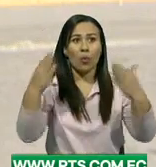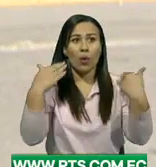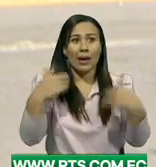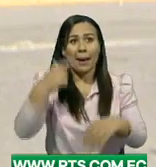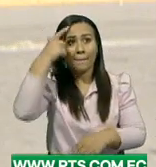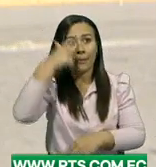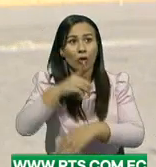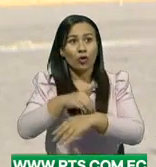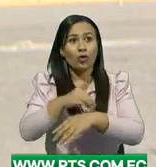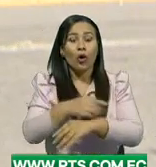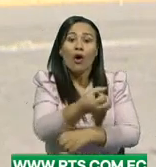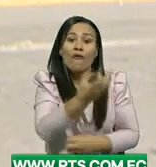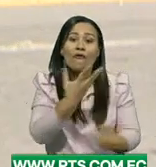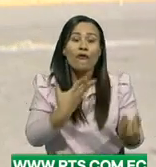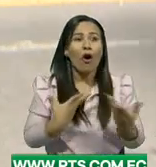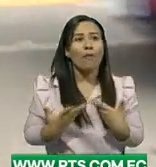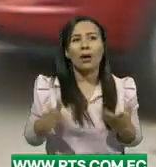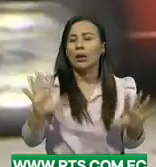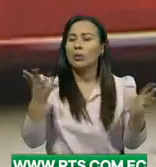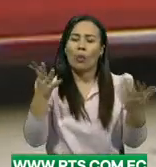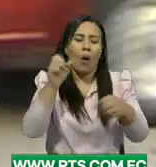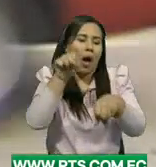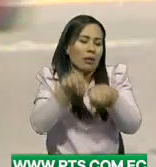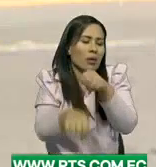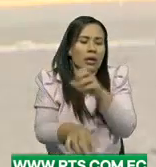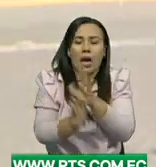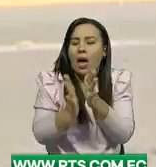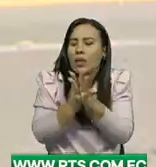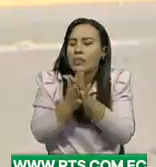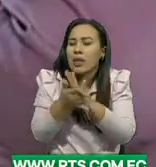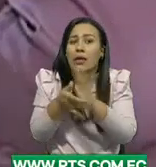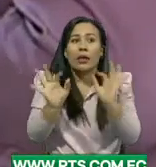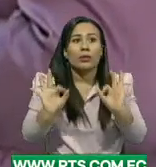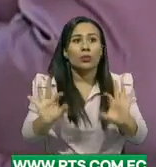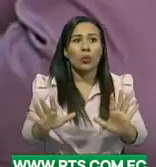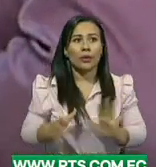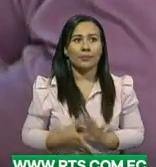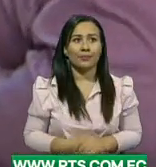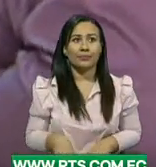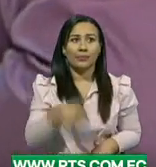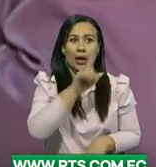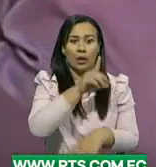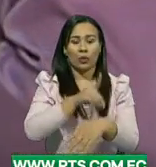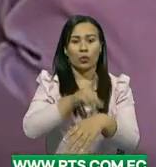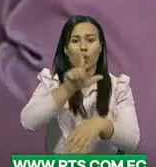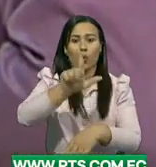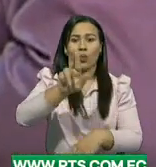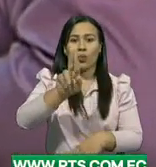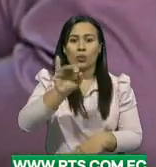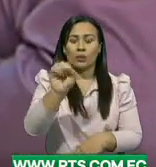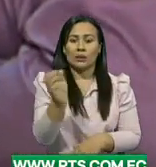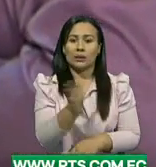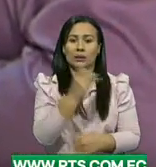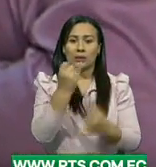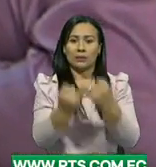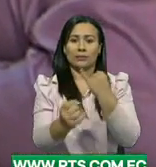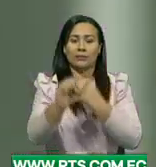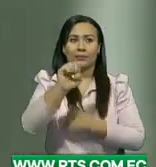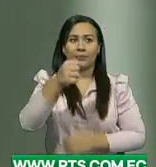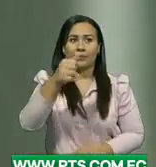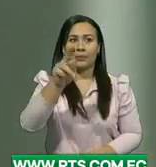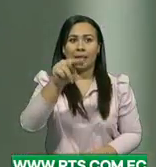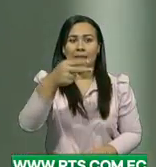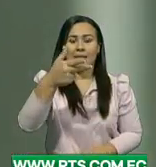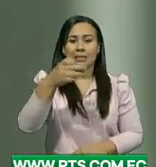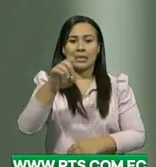galeno quien la trató asegura que no se le ha comprometido ningún órgano. El doctor Luis Sánchez fue quien operó a Sheila.